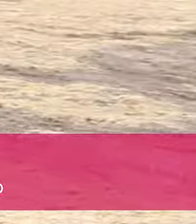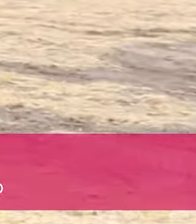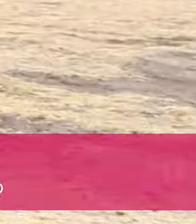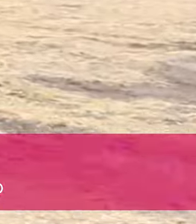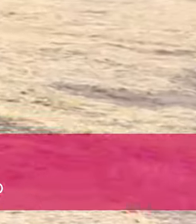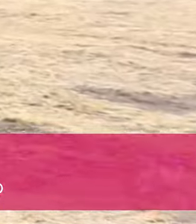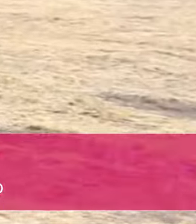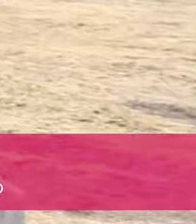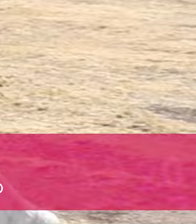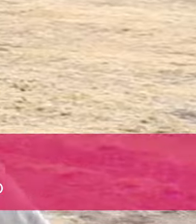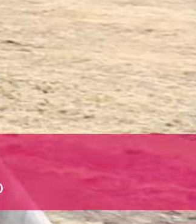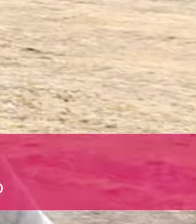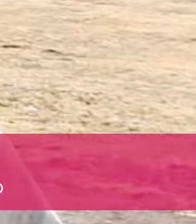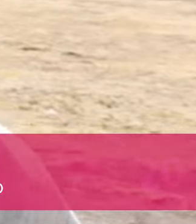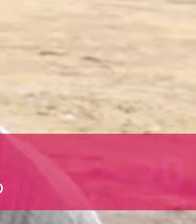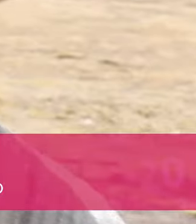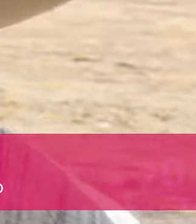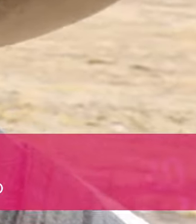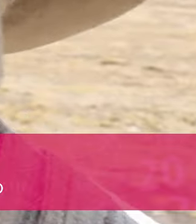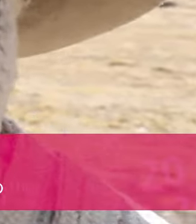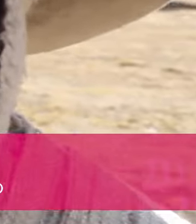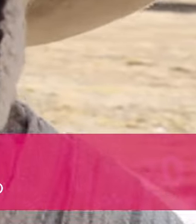¡Viva!